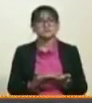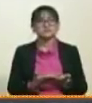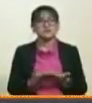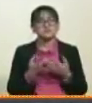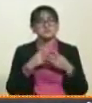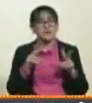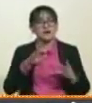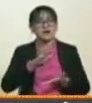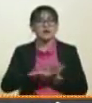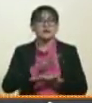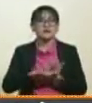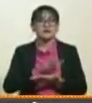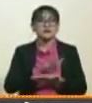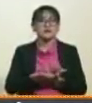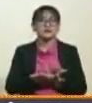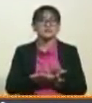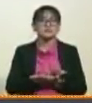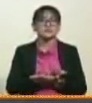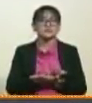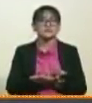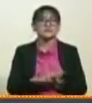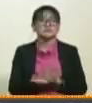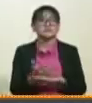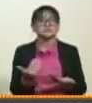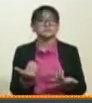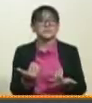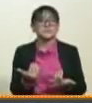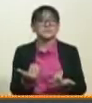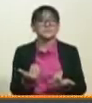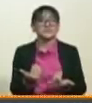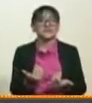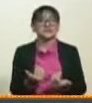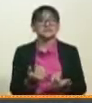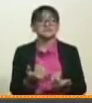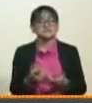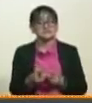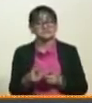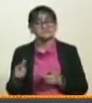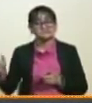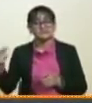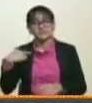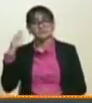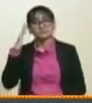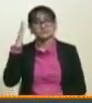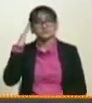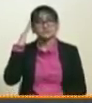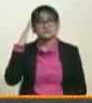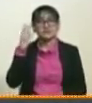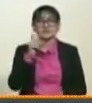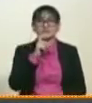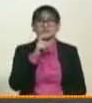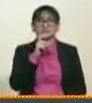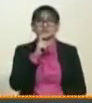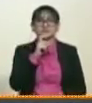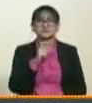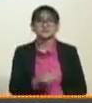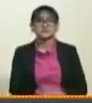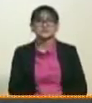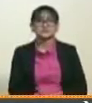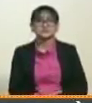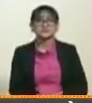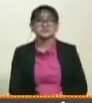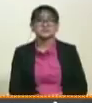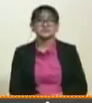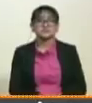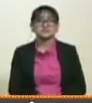paz la calma y la tranquilidad que han tenido en estas horas ha sido han sido horas largas y de muy difícil vivencia